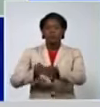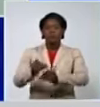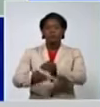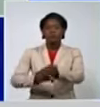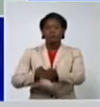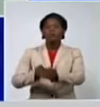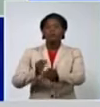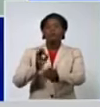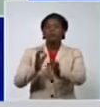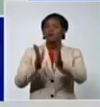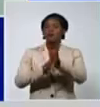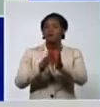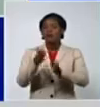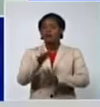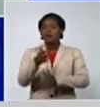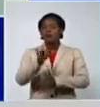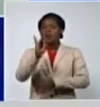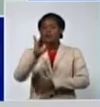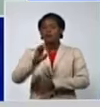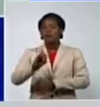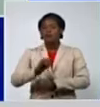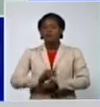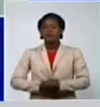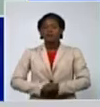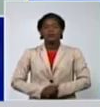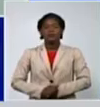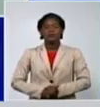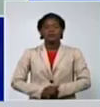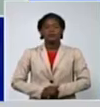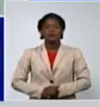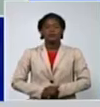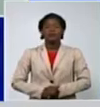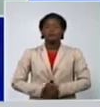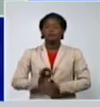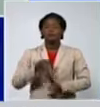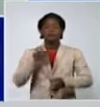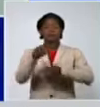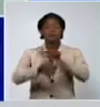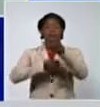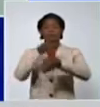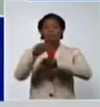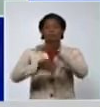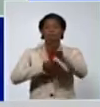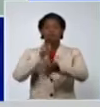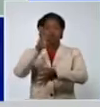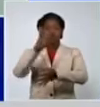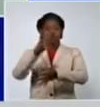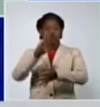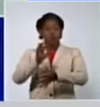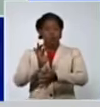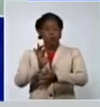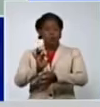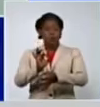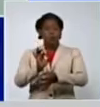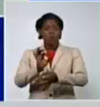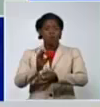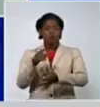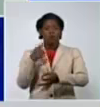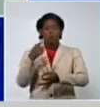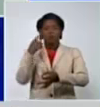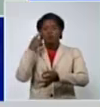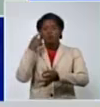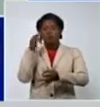fueron 70. Todo eso, como siempre digo, en números absolutos, son las cifras